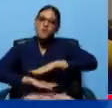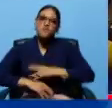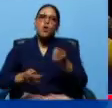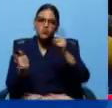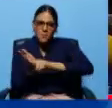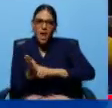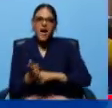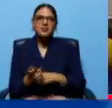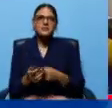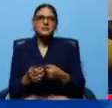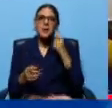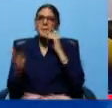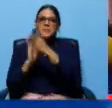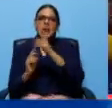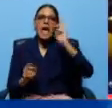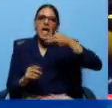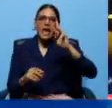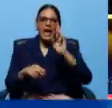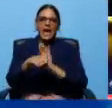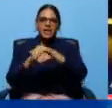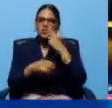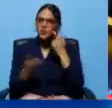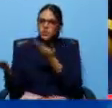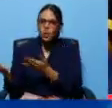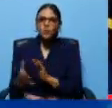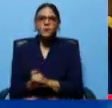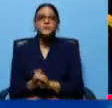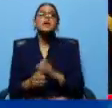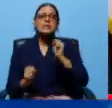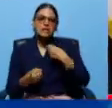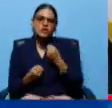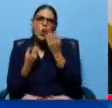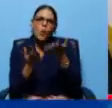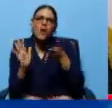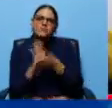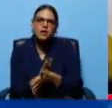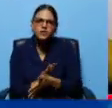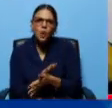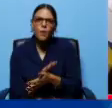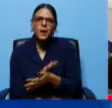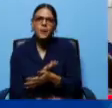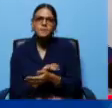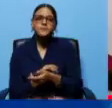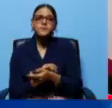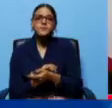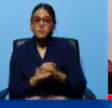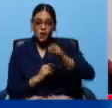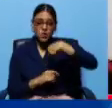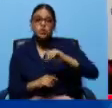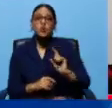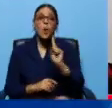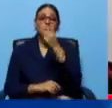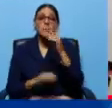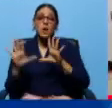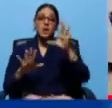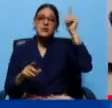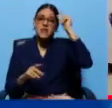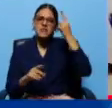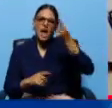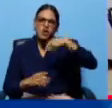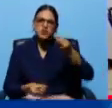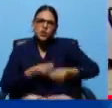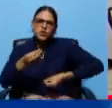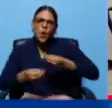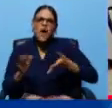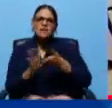profe. Adelante, Héctor. Bueno, presidente, le informaba que estos primeros 15 días los dedicamos primero